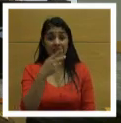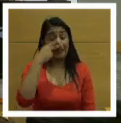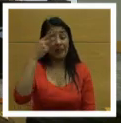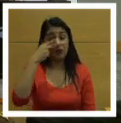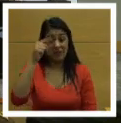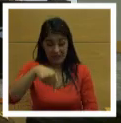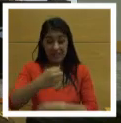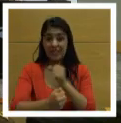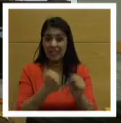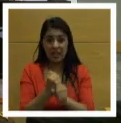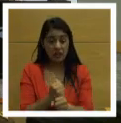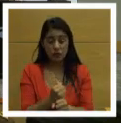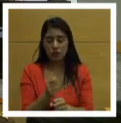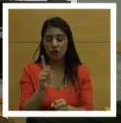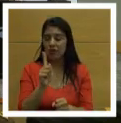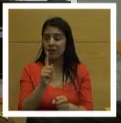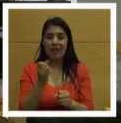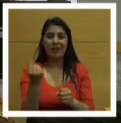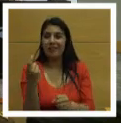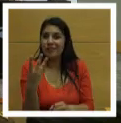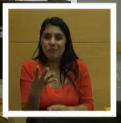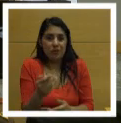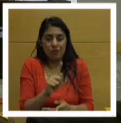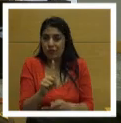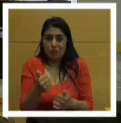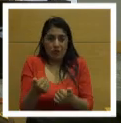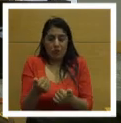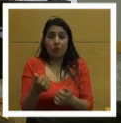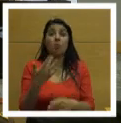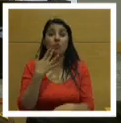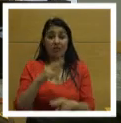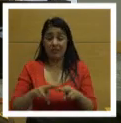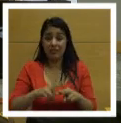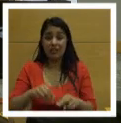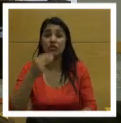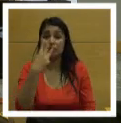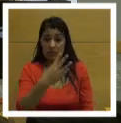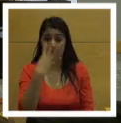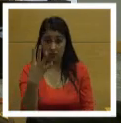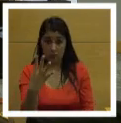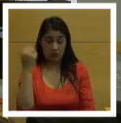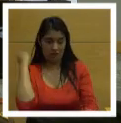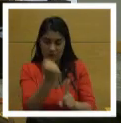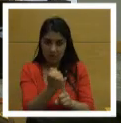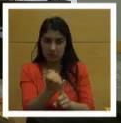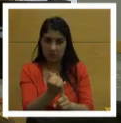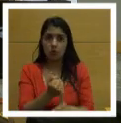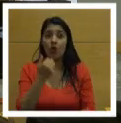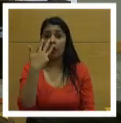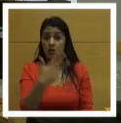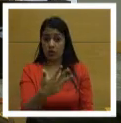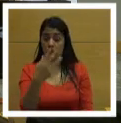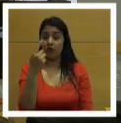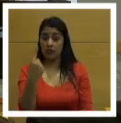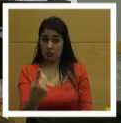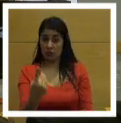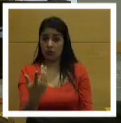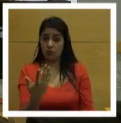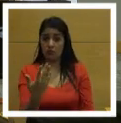las cifras no resultan alentadoras, toda vez que se han cometido 34 femicidios consumados y 91